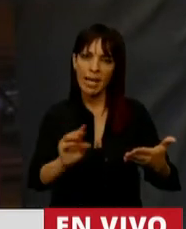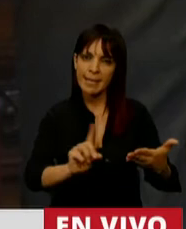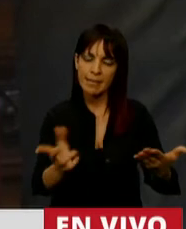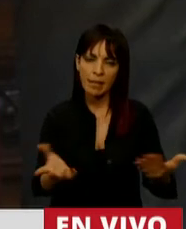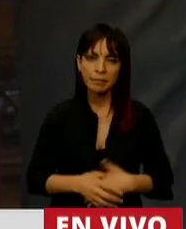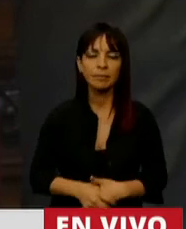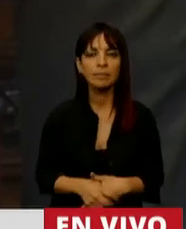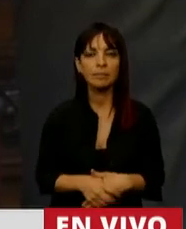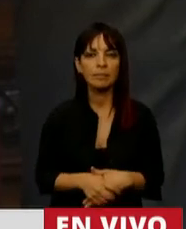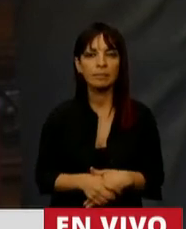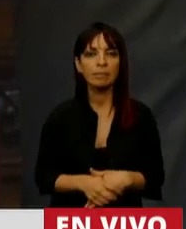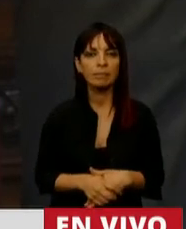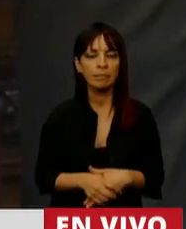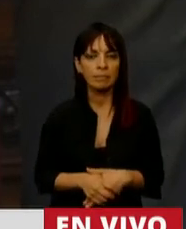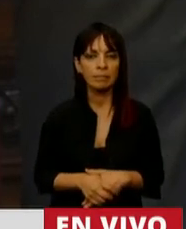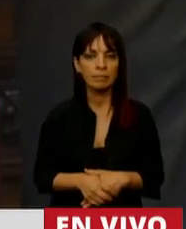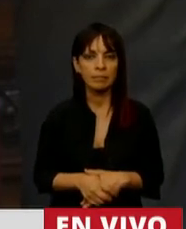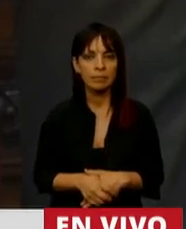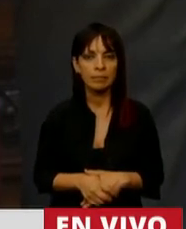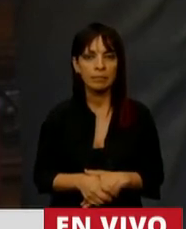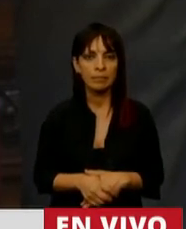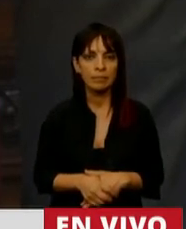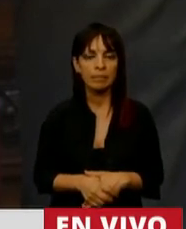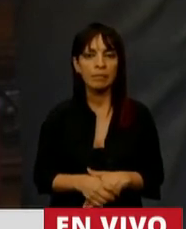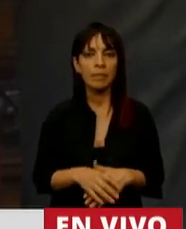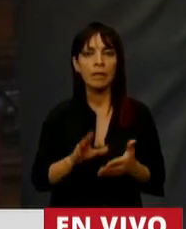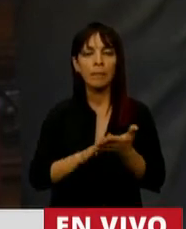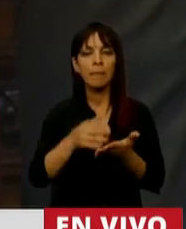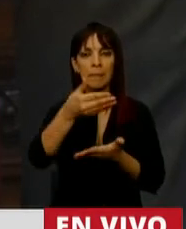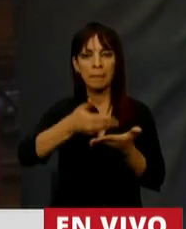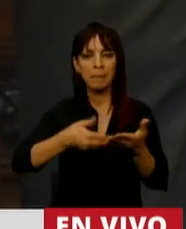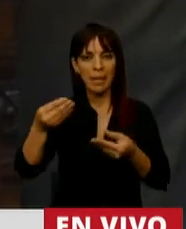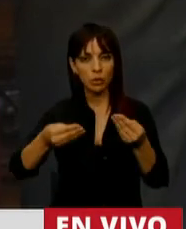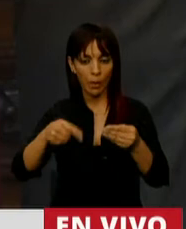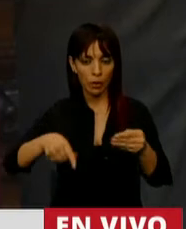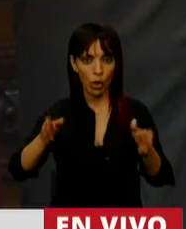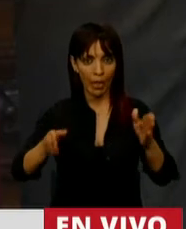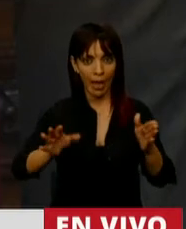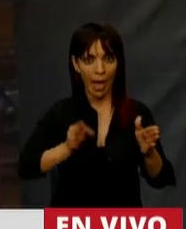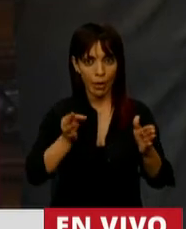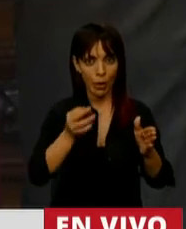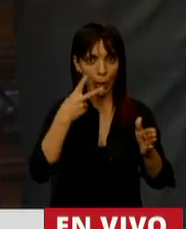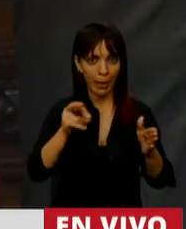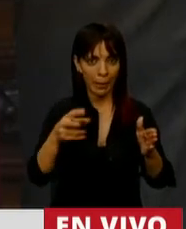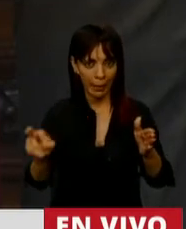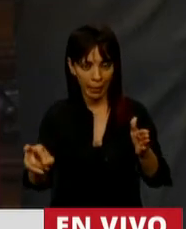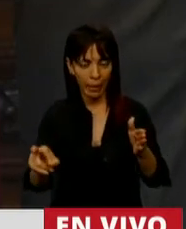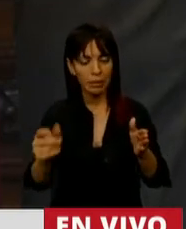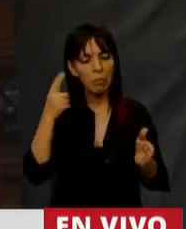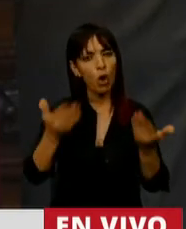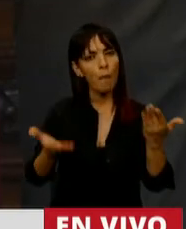Basta mencionar que con respecto al presupuesto del año en curso, el presupuesto